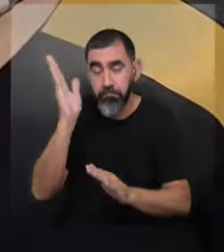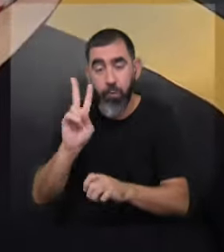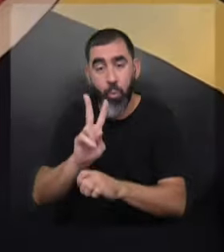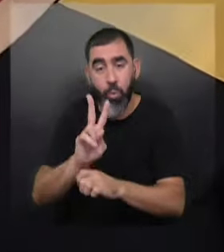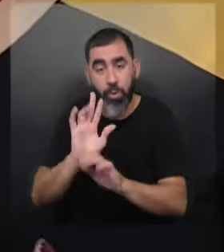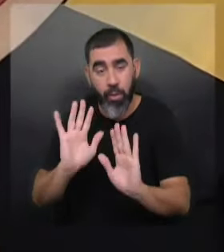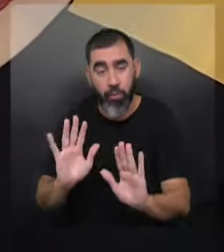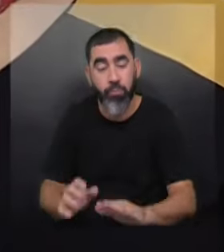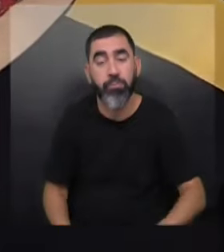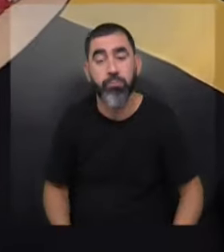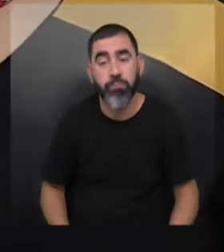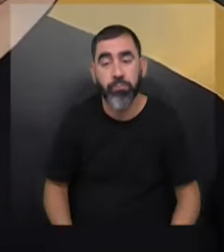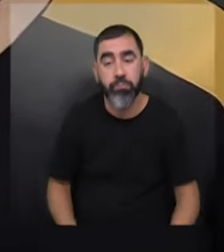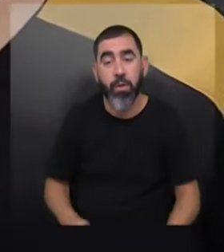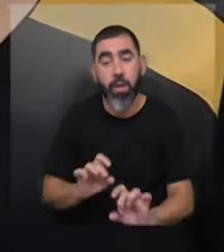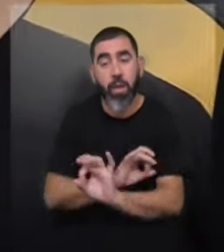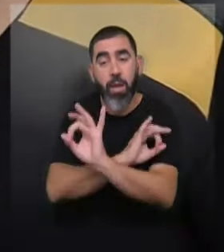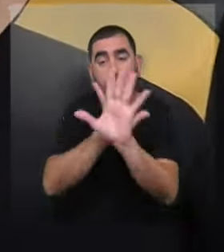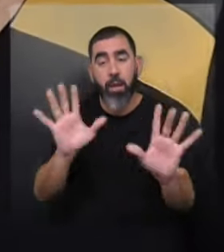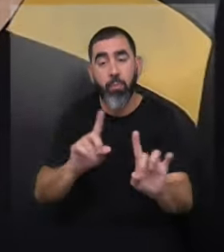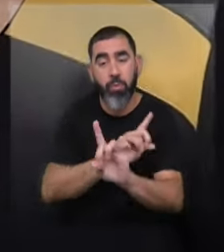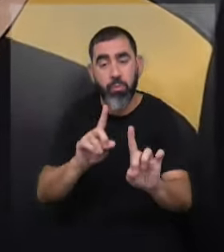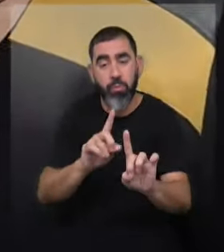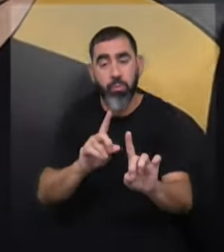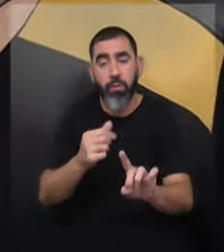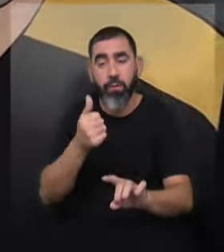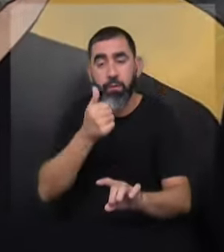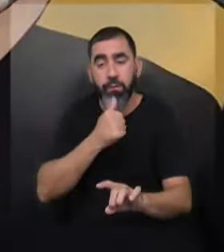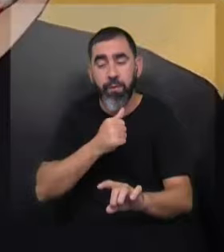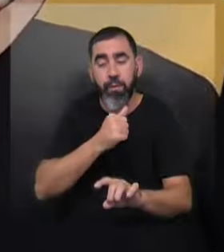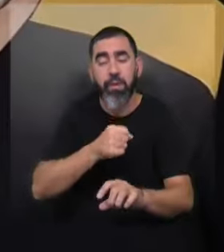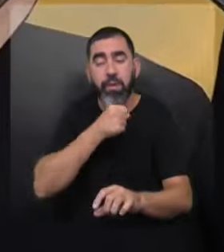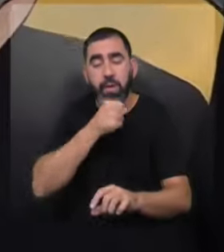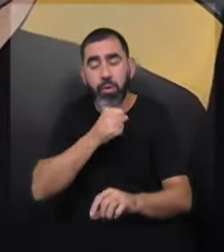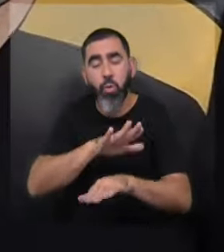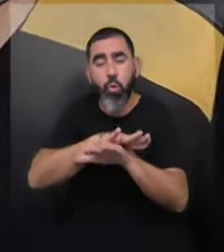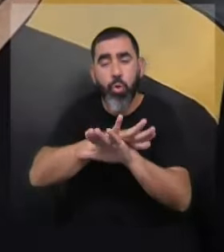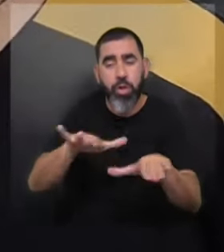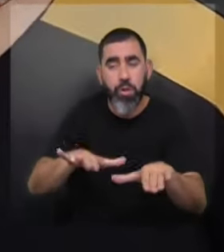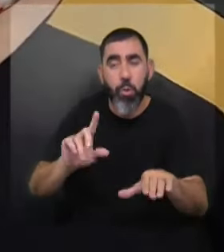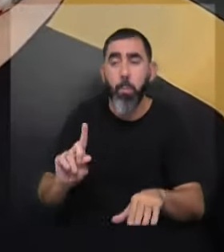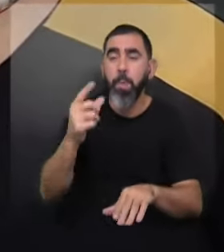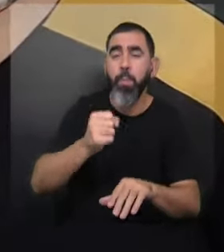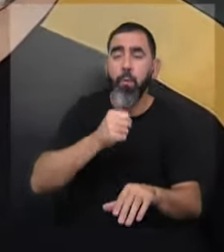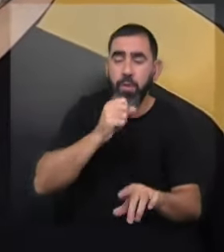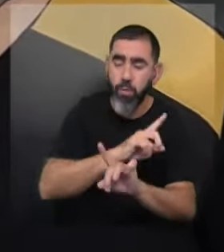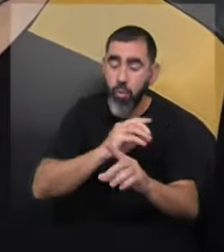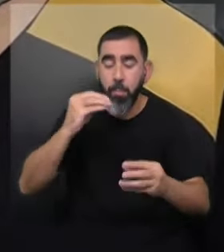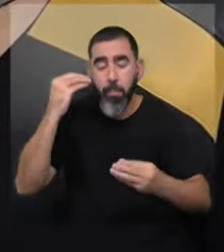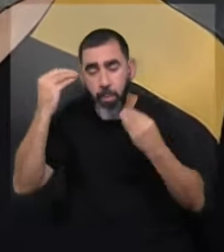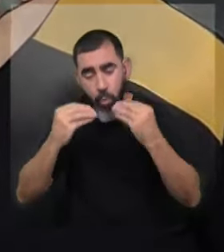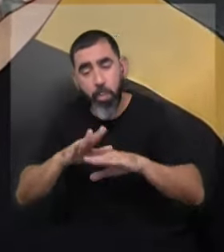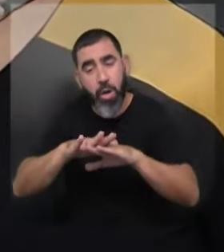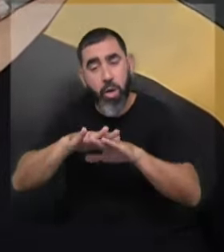cuidados. Les aclaramos que nosotros no anteponemos viejos a niños, nos preocupa mucho el índice de pobreza de